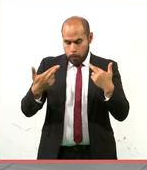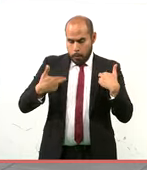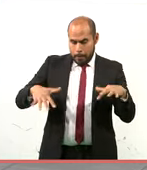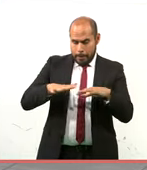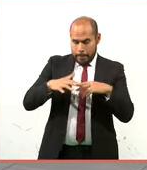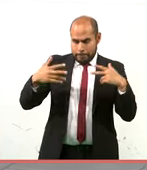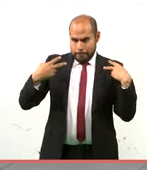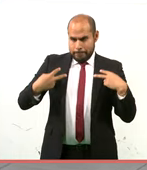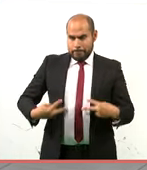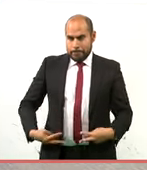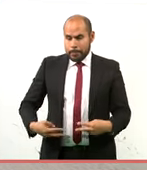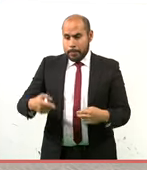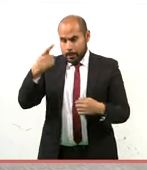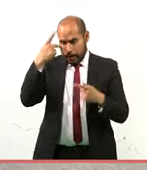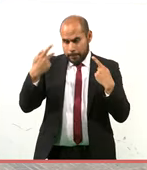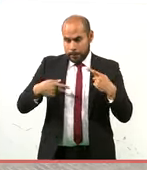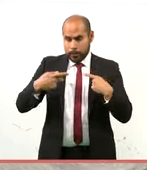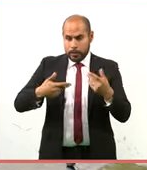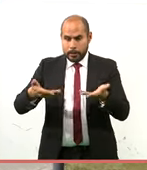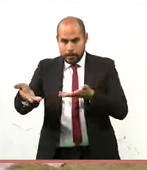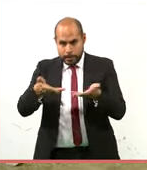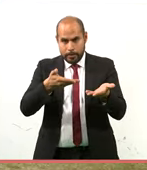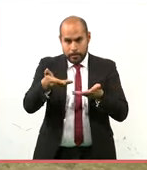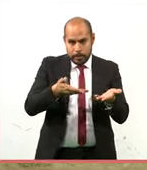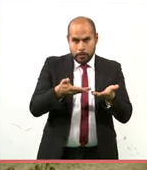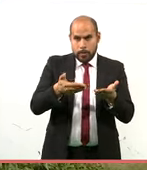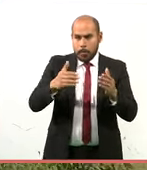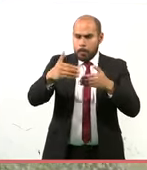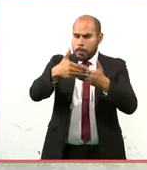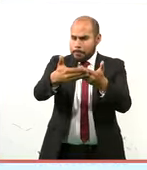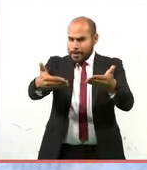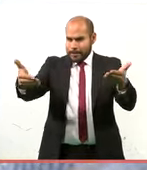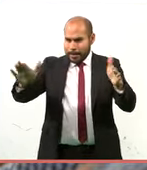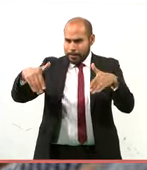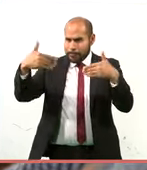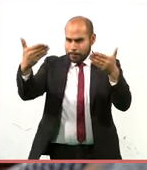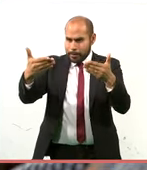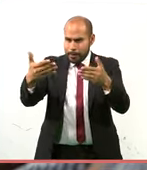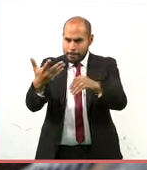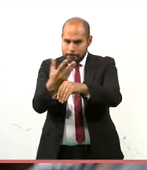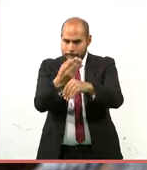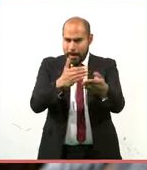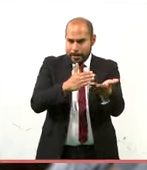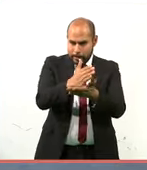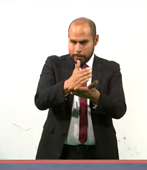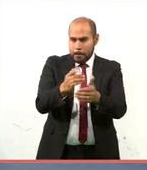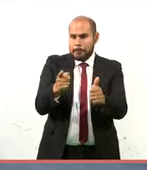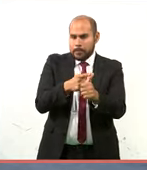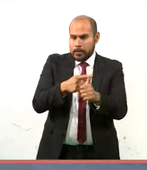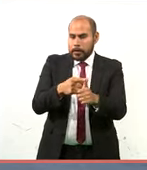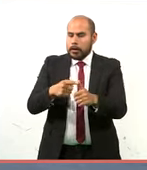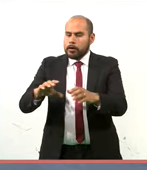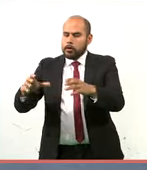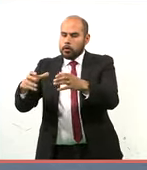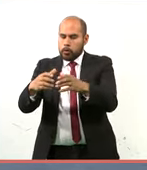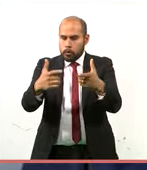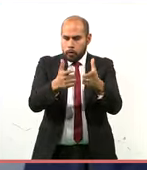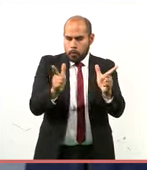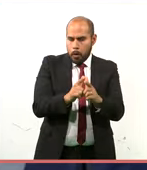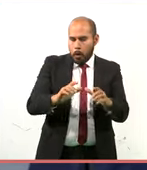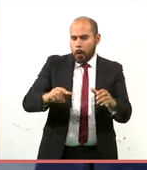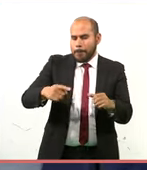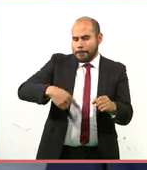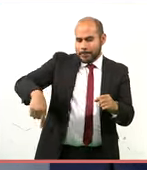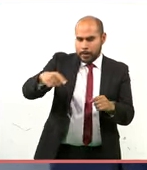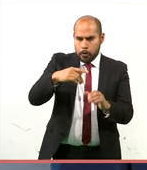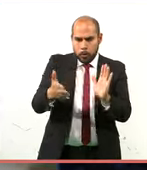para personal de servicios, la remodelación de fachada y acceso principal. Se reforzó la colaboración con los patronatos en el Comité de